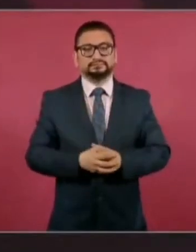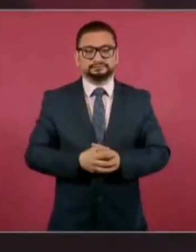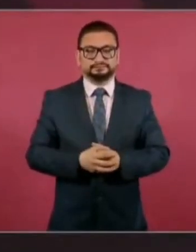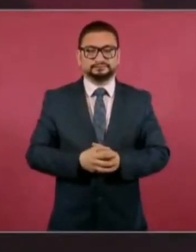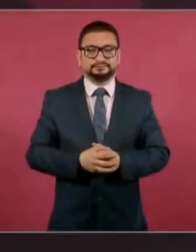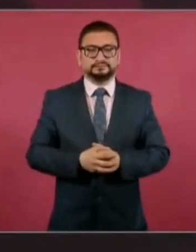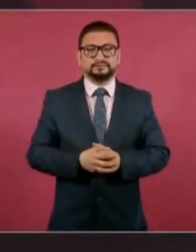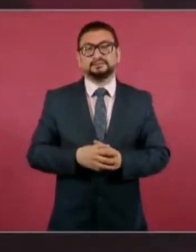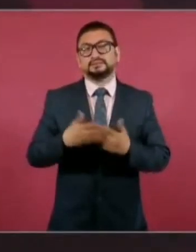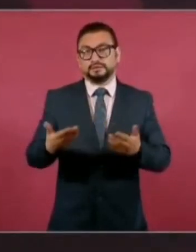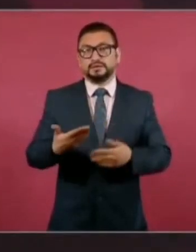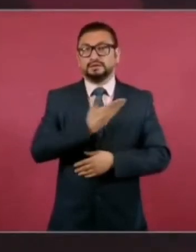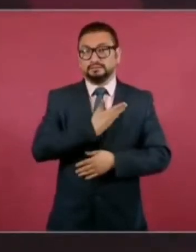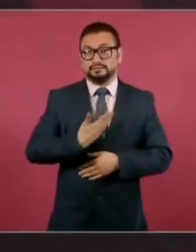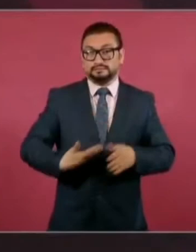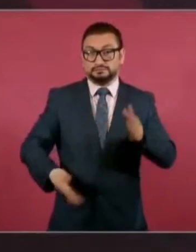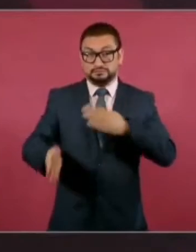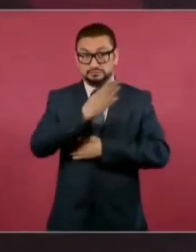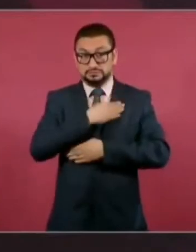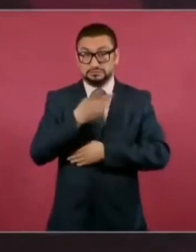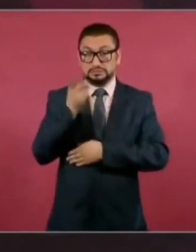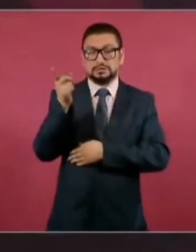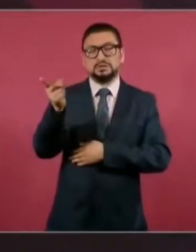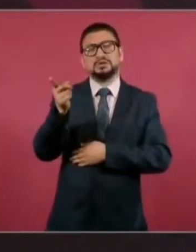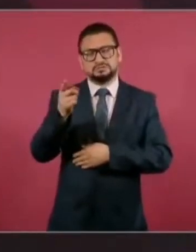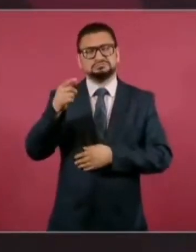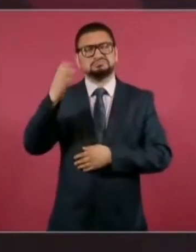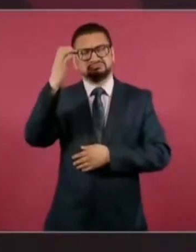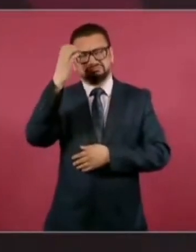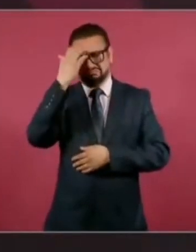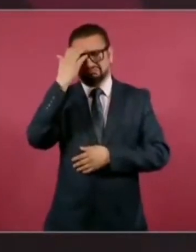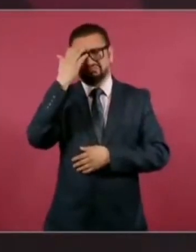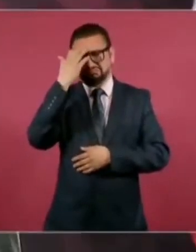la presidenta electa pues conoce